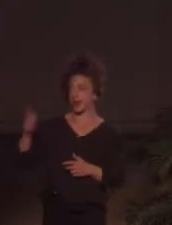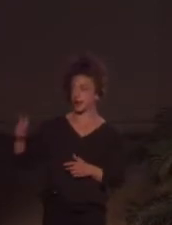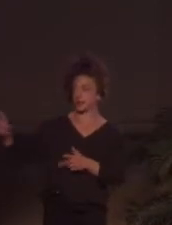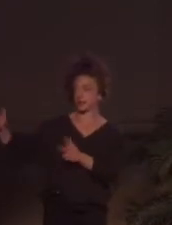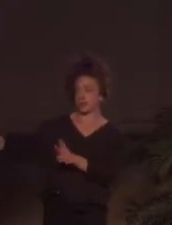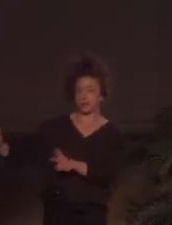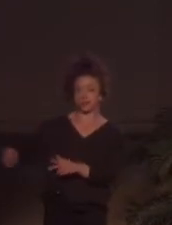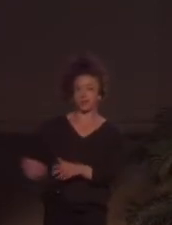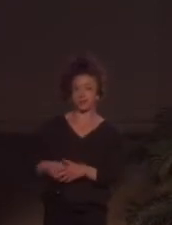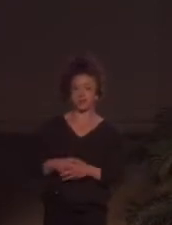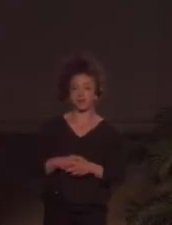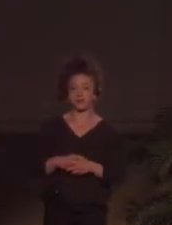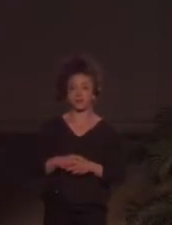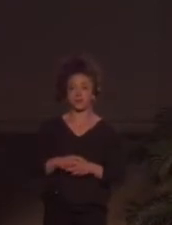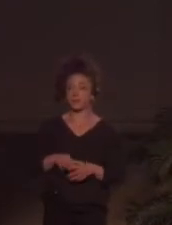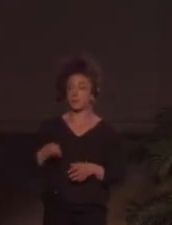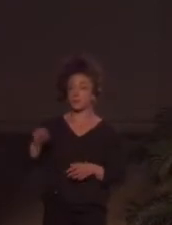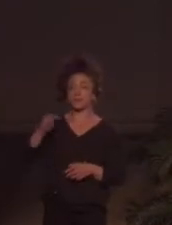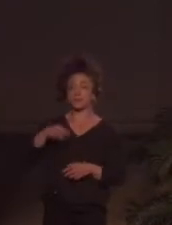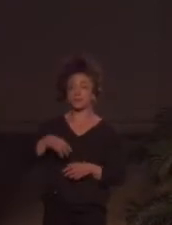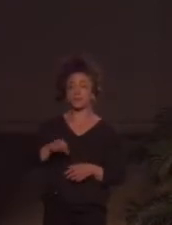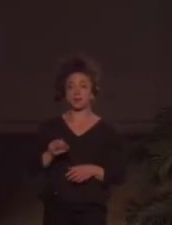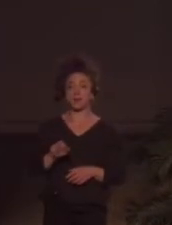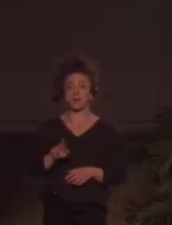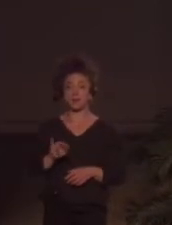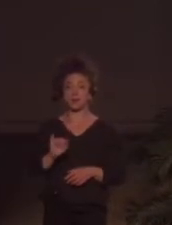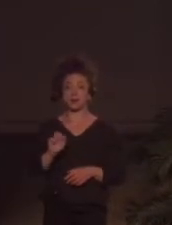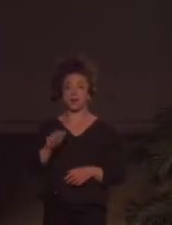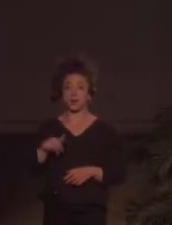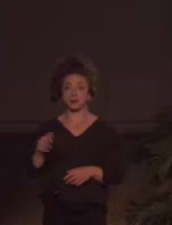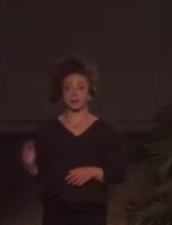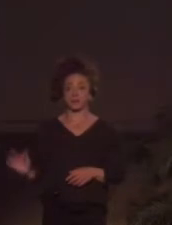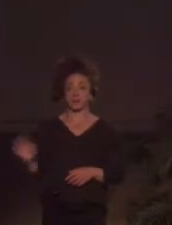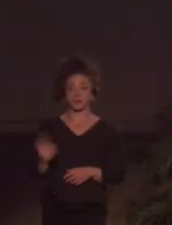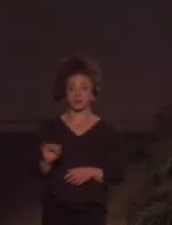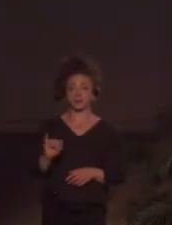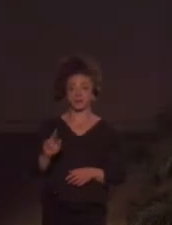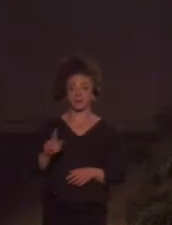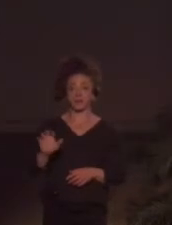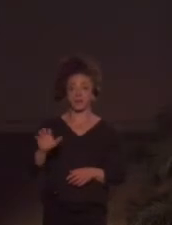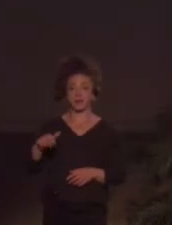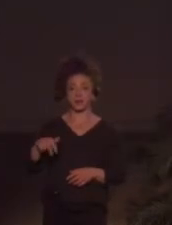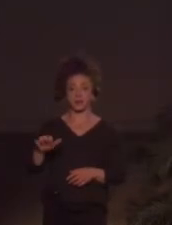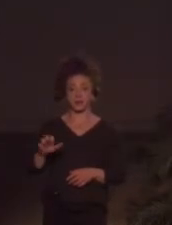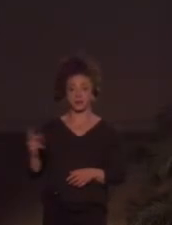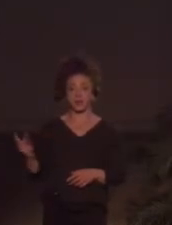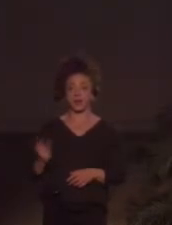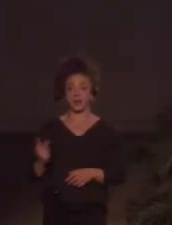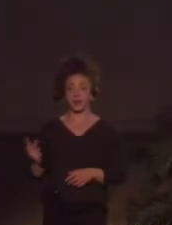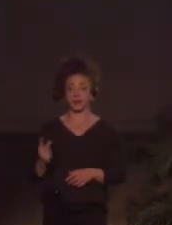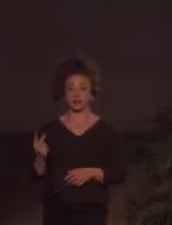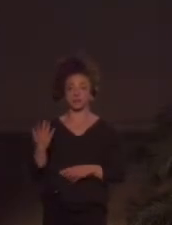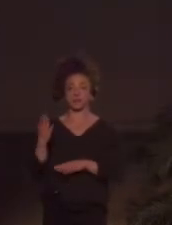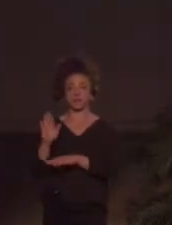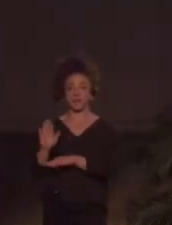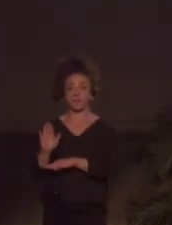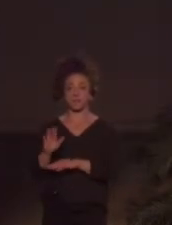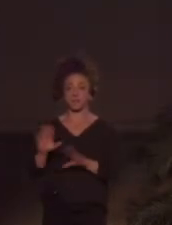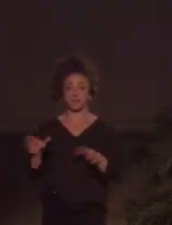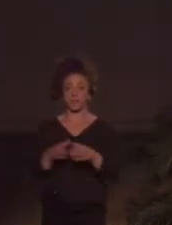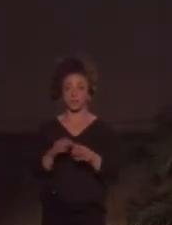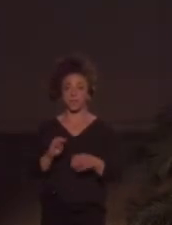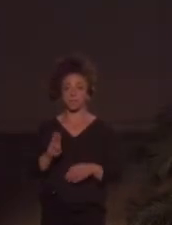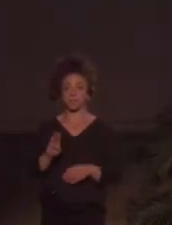Marian eta Irene Parole Kuirreko kideak. Eskerrik asko hemen